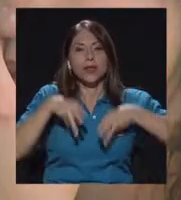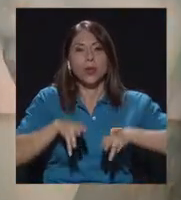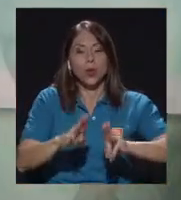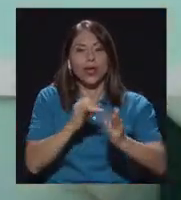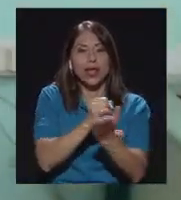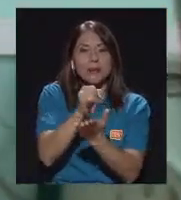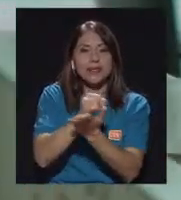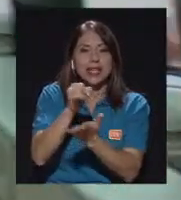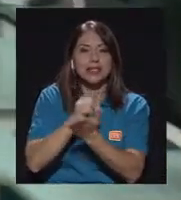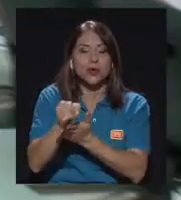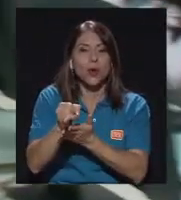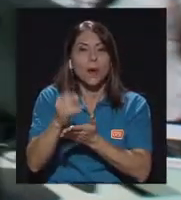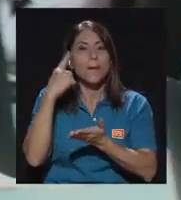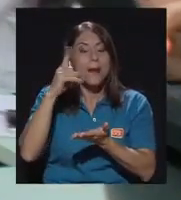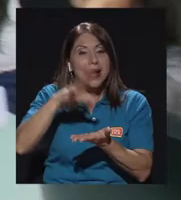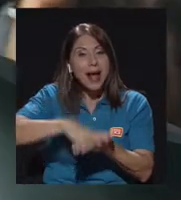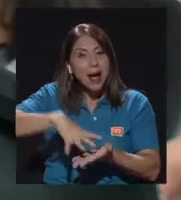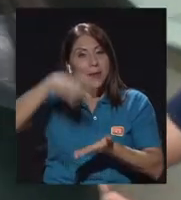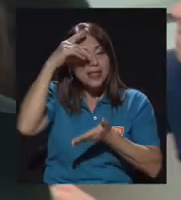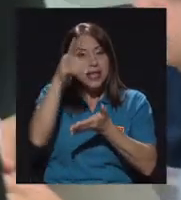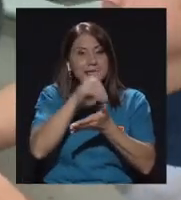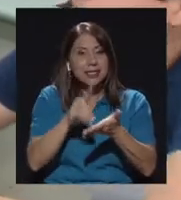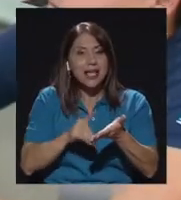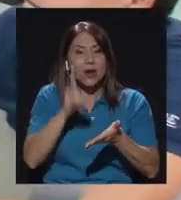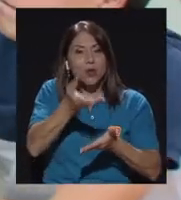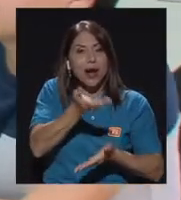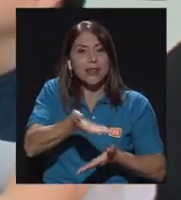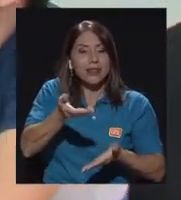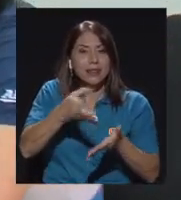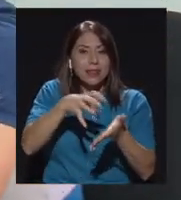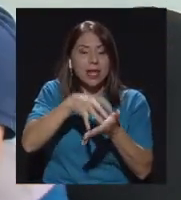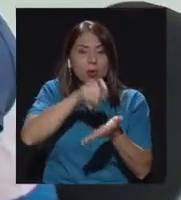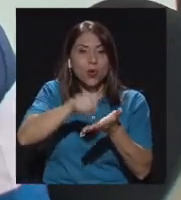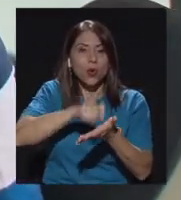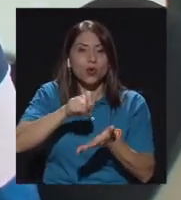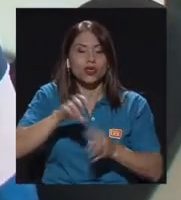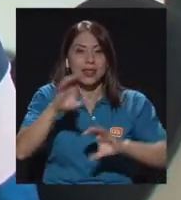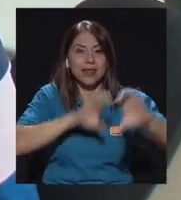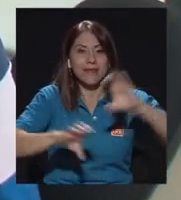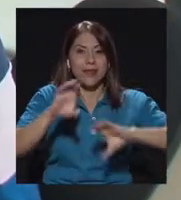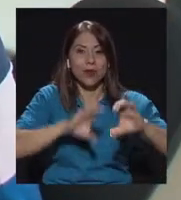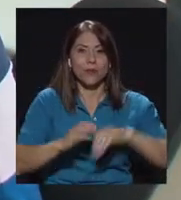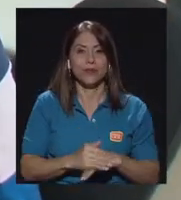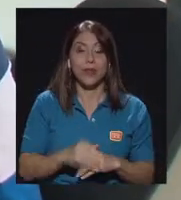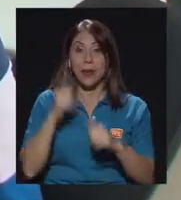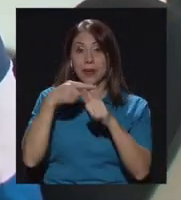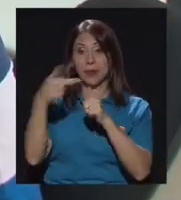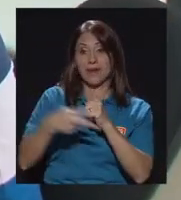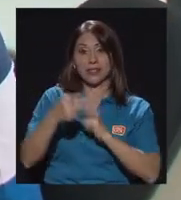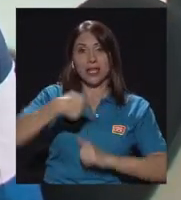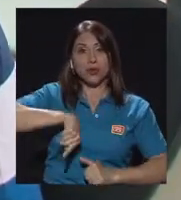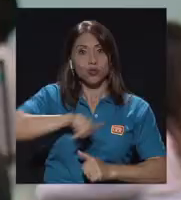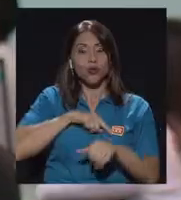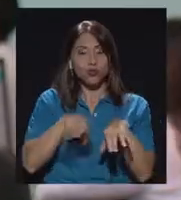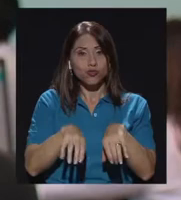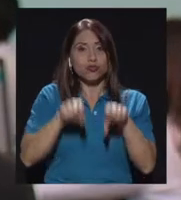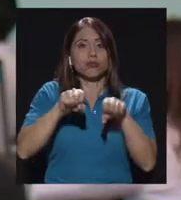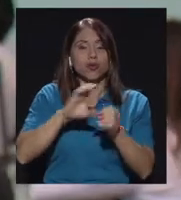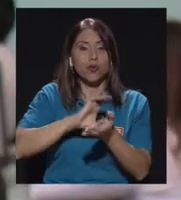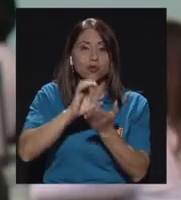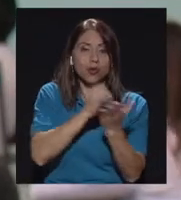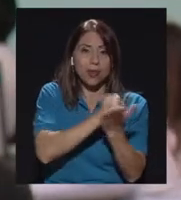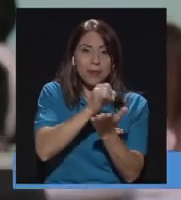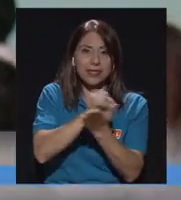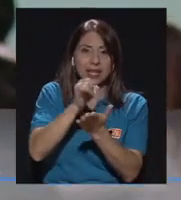Investigación para aprender a diseñar un artículo científico. Es la primera vez que tomamos un curso de investigación. Hemos